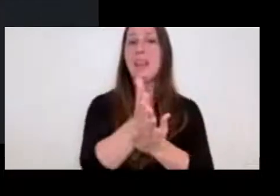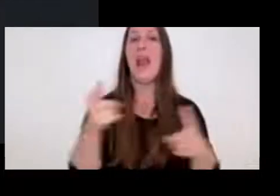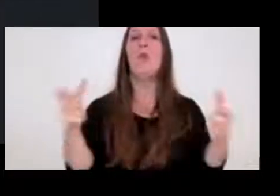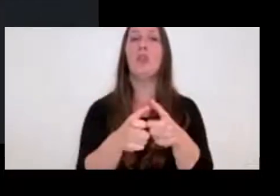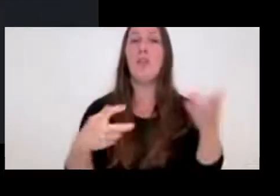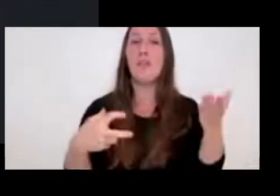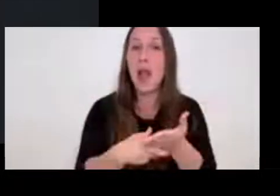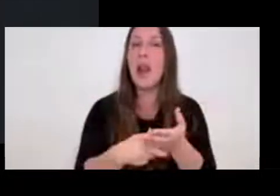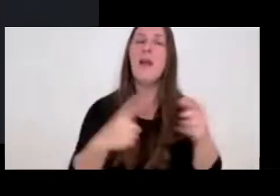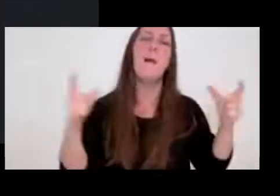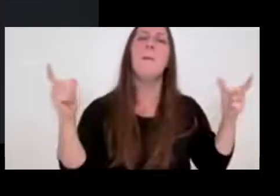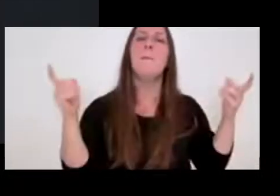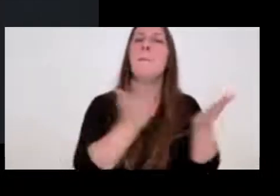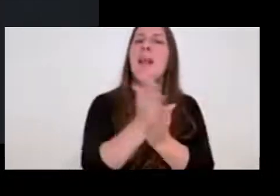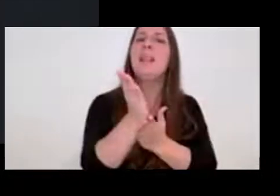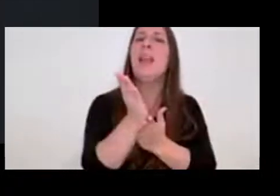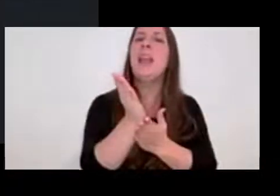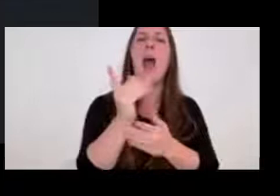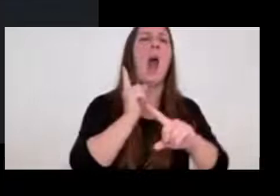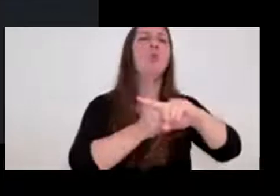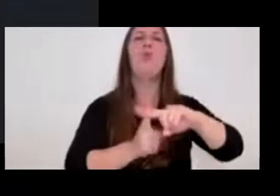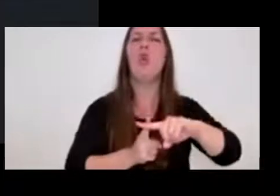materia autónoma en la carrera de contador público,